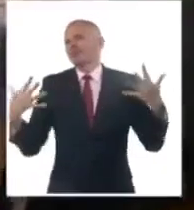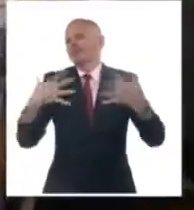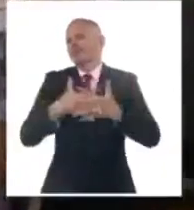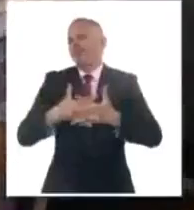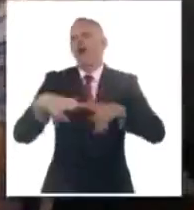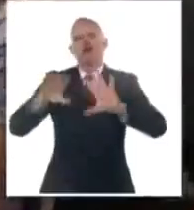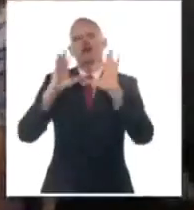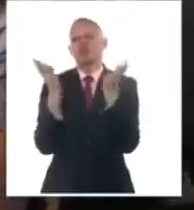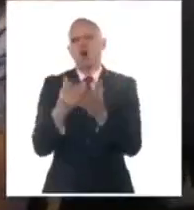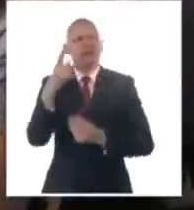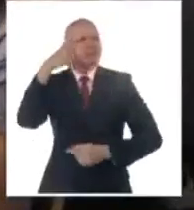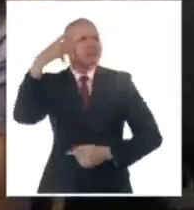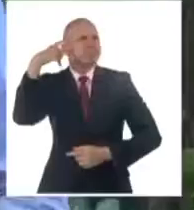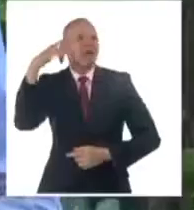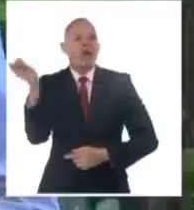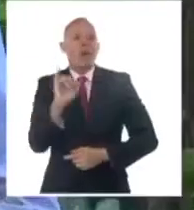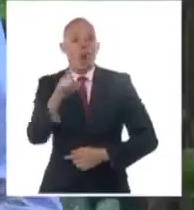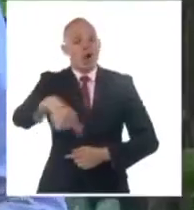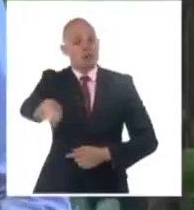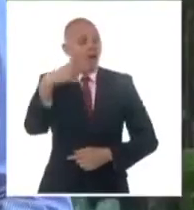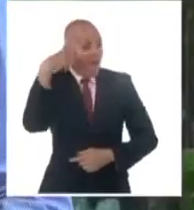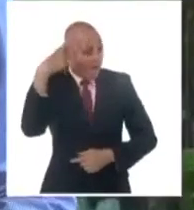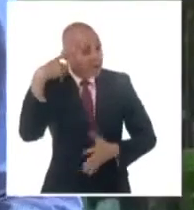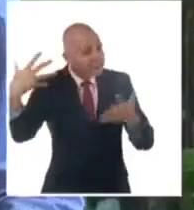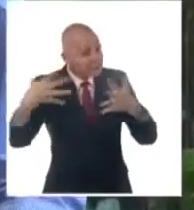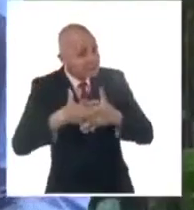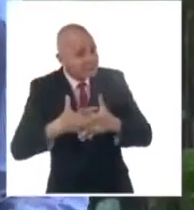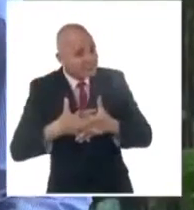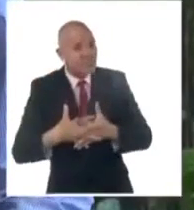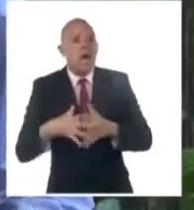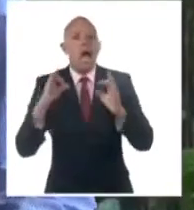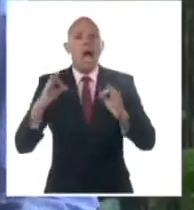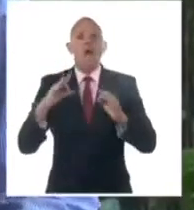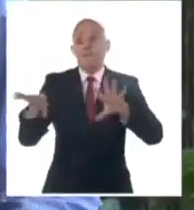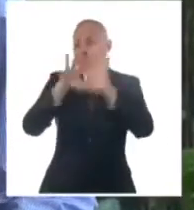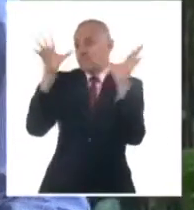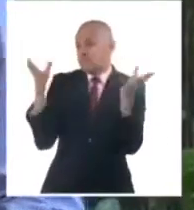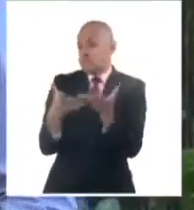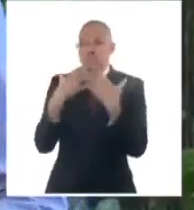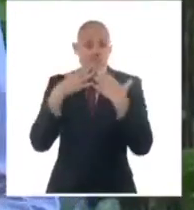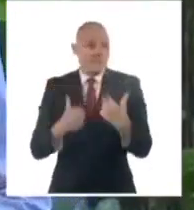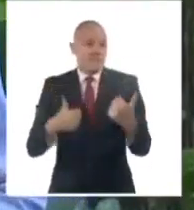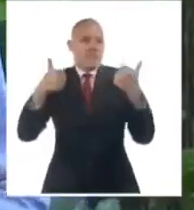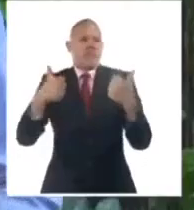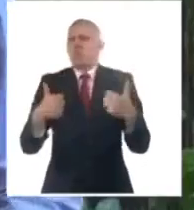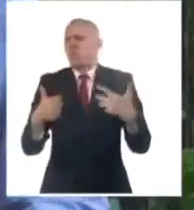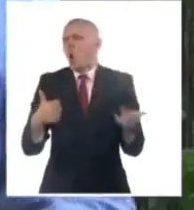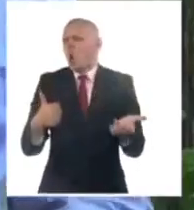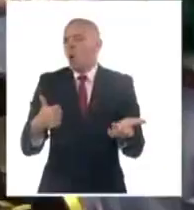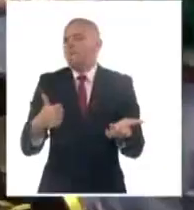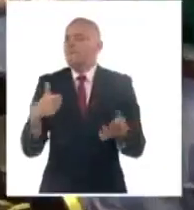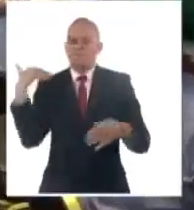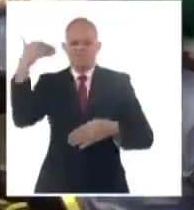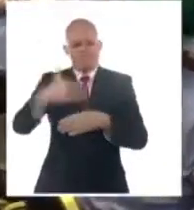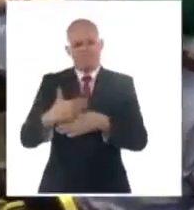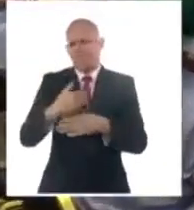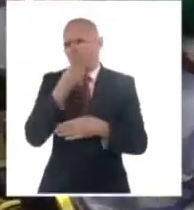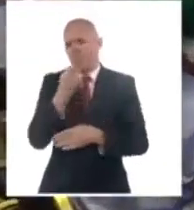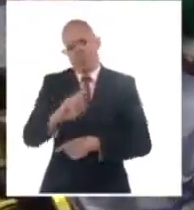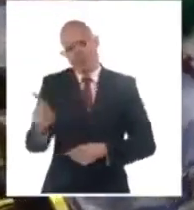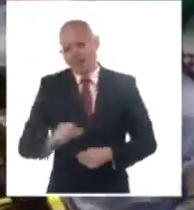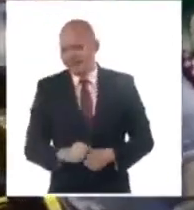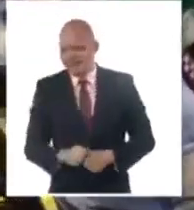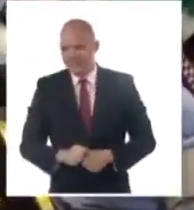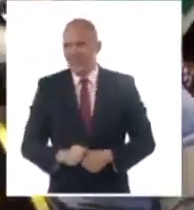ustedes también lo sueñan. Y ese mundo mejor, para que sea posible, entre otras cosas, no puede ser un mundo de bloqueo, no puede ser un